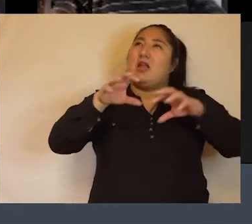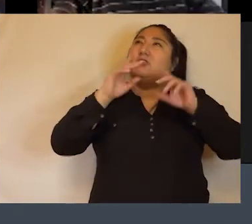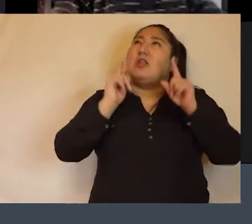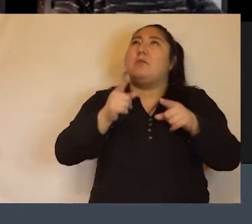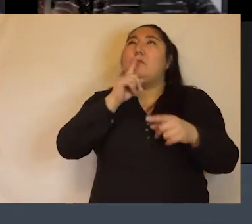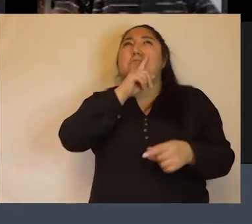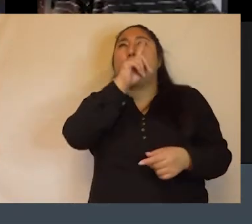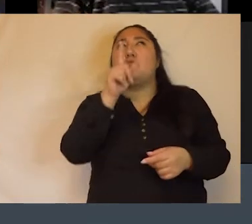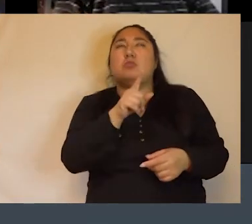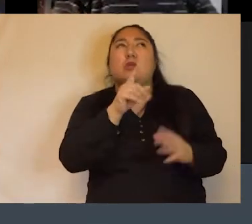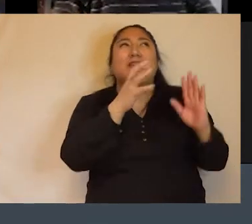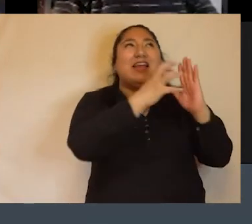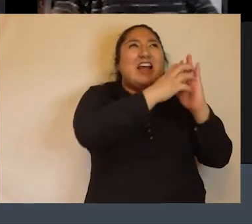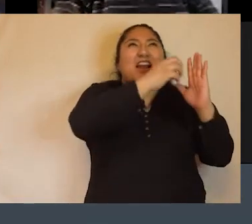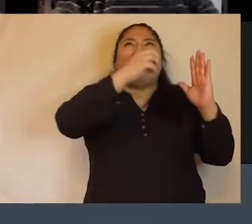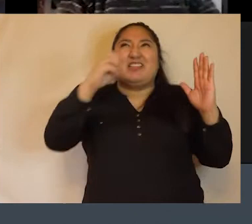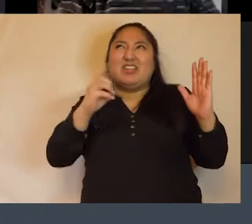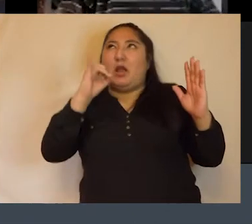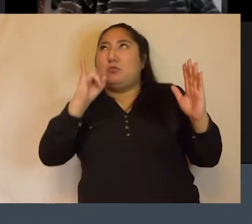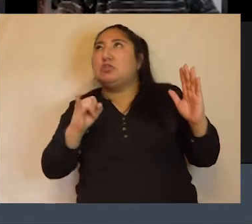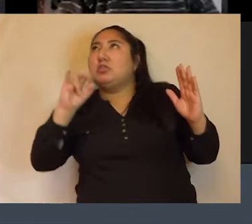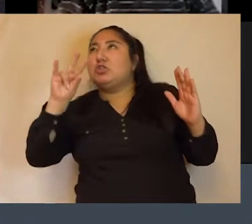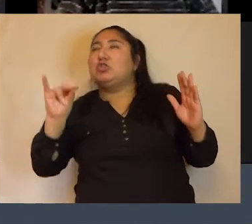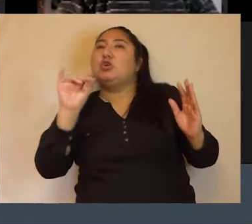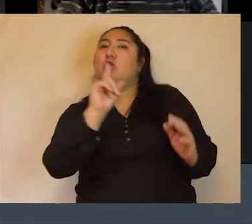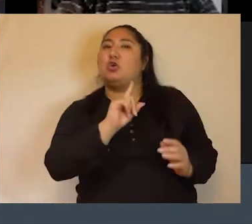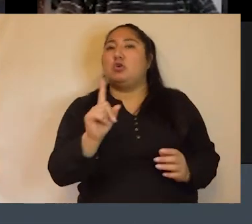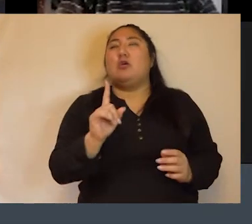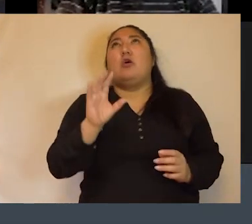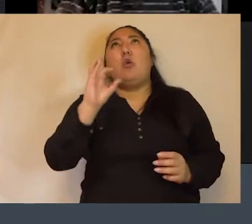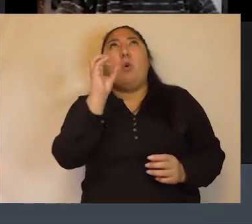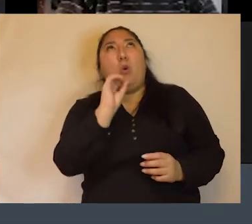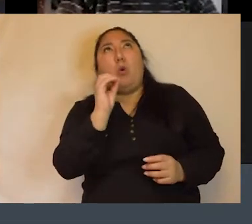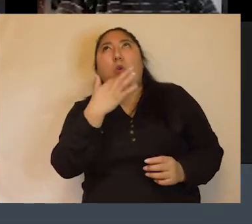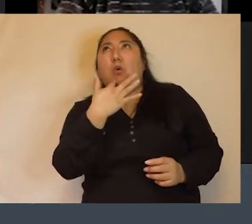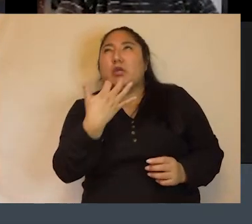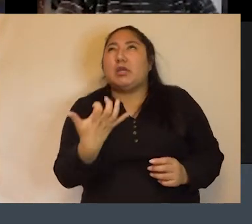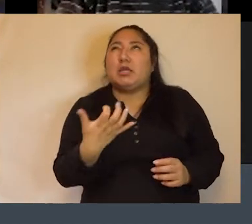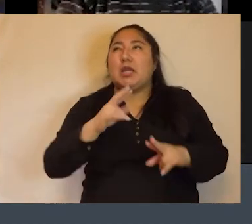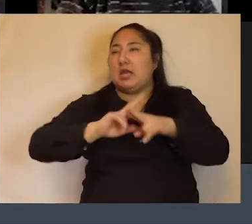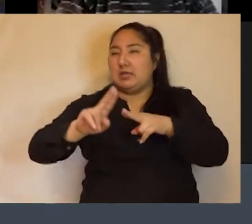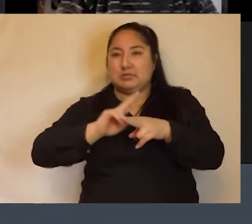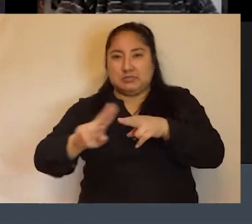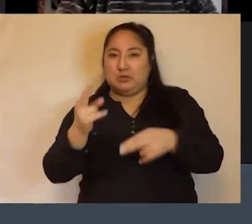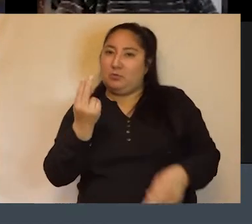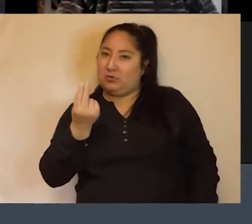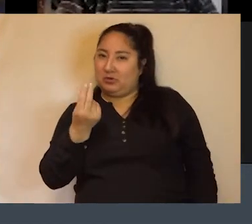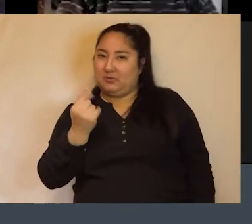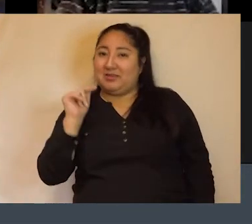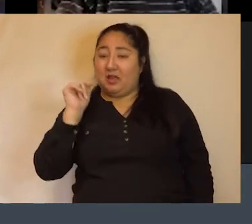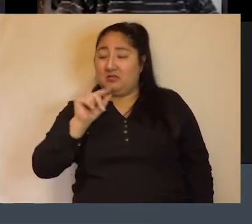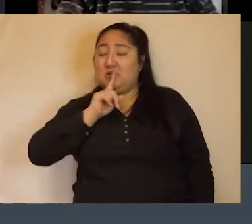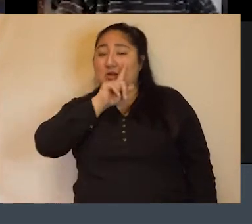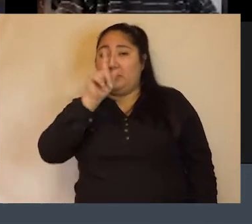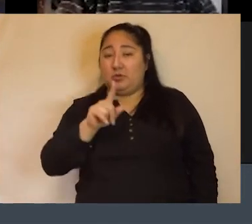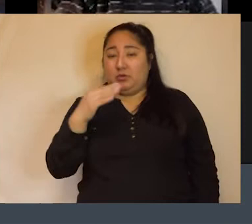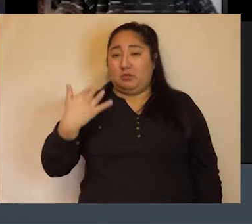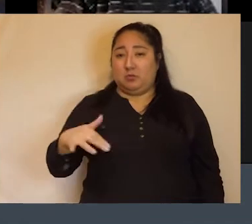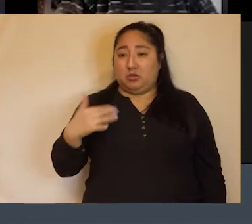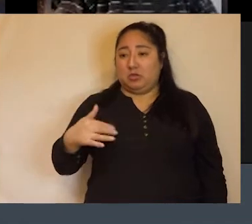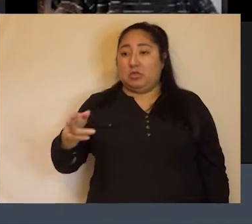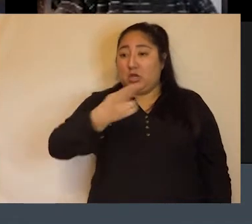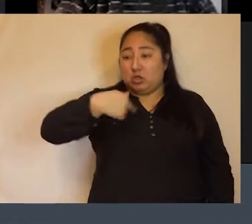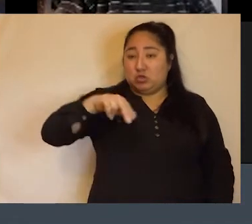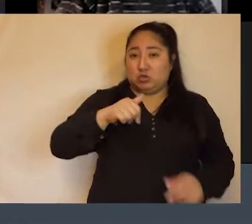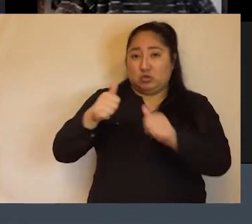teníamos que preguntarnos no era si retirábamos o no, sino que qué hacer con la plata.